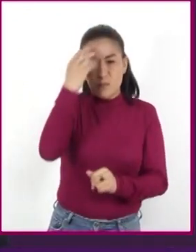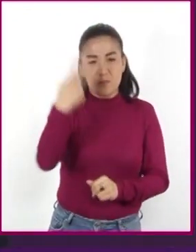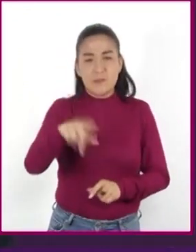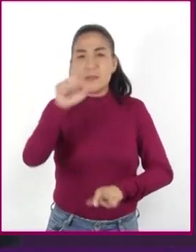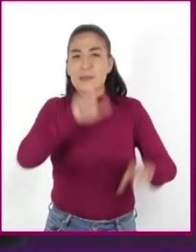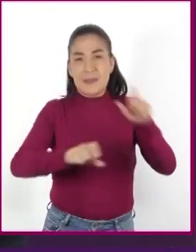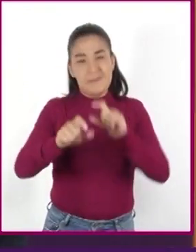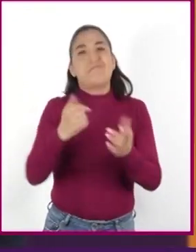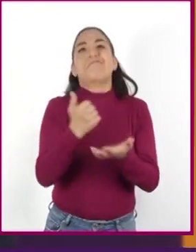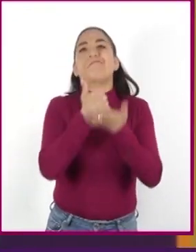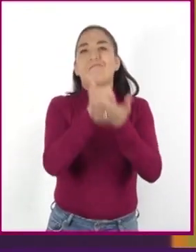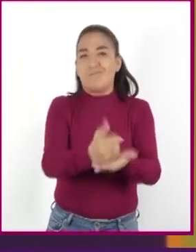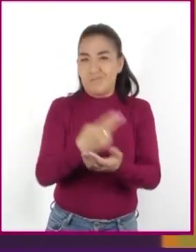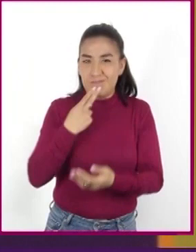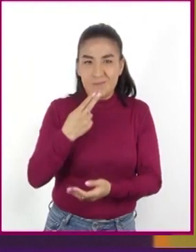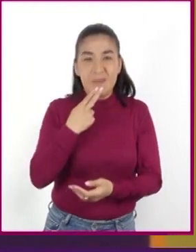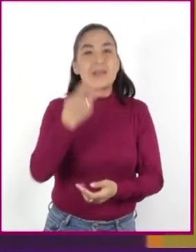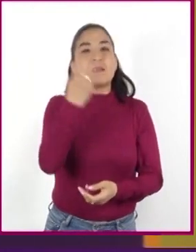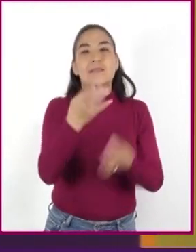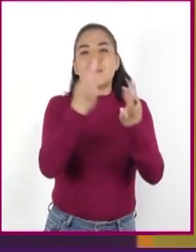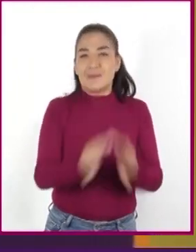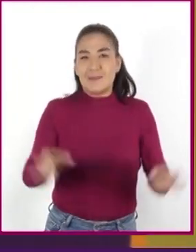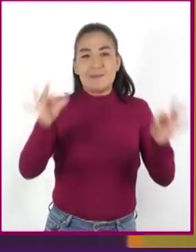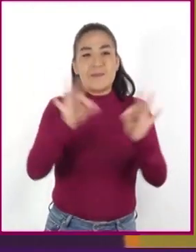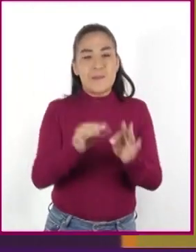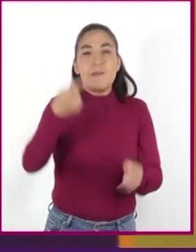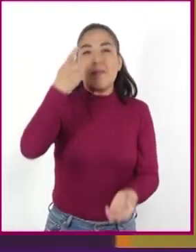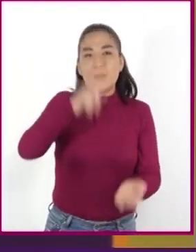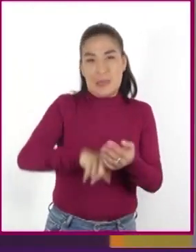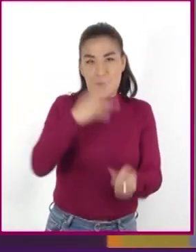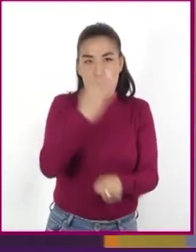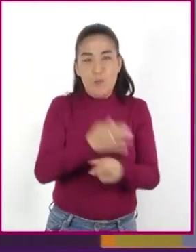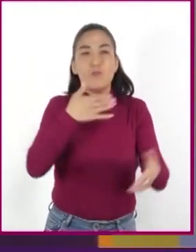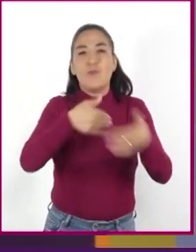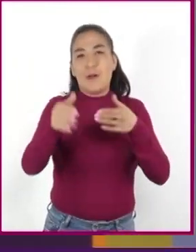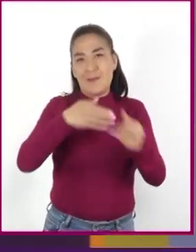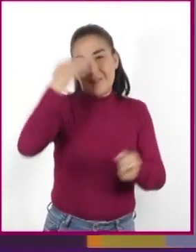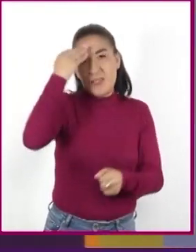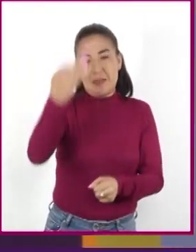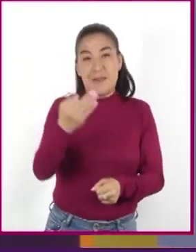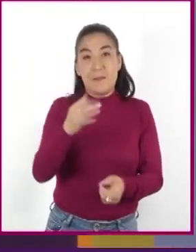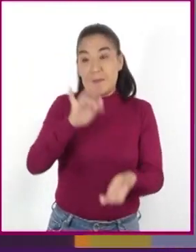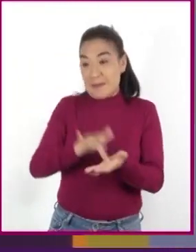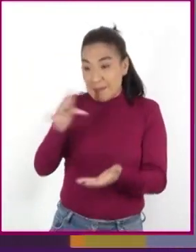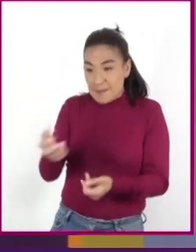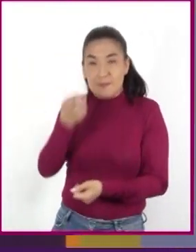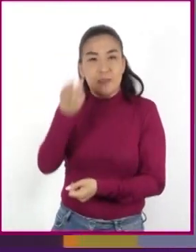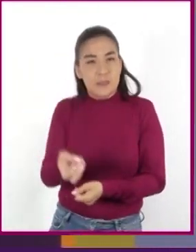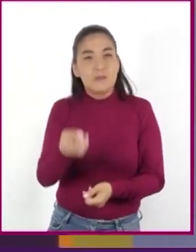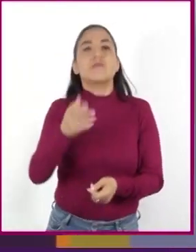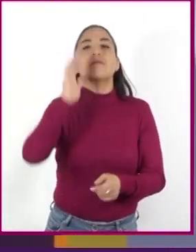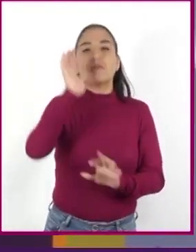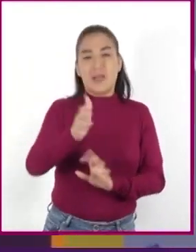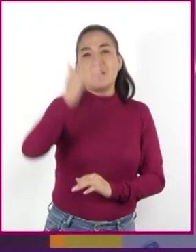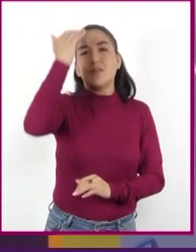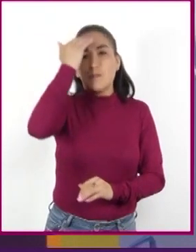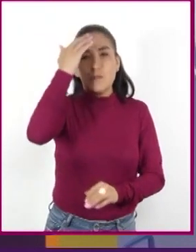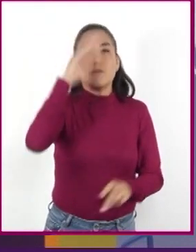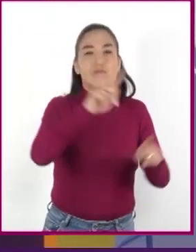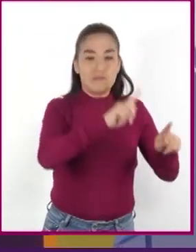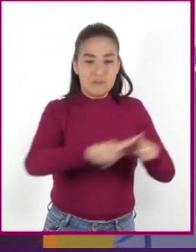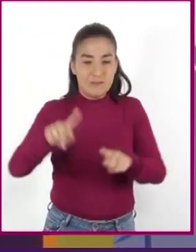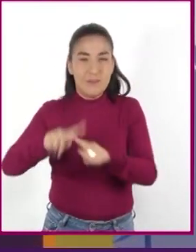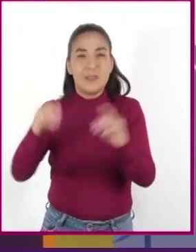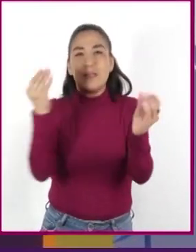gran ayuda y tienen mucha importancia en la actualidad, ya que debido a ella hemos conocido la composición de ciertas